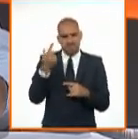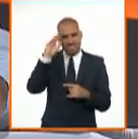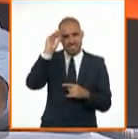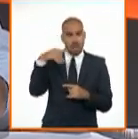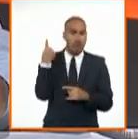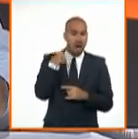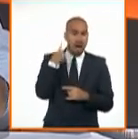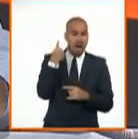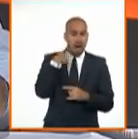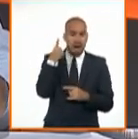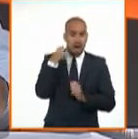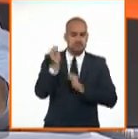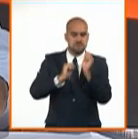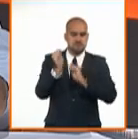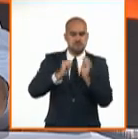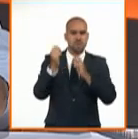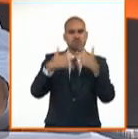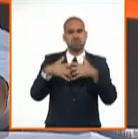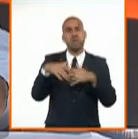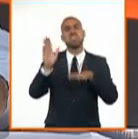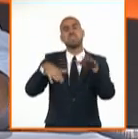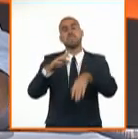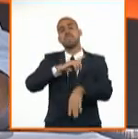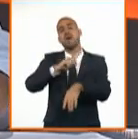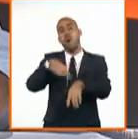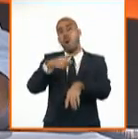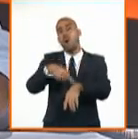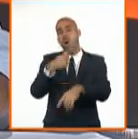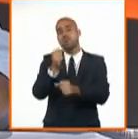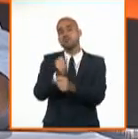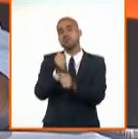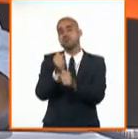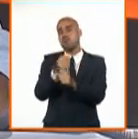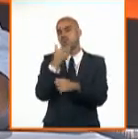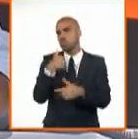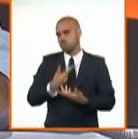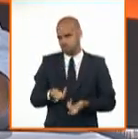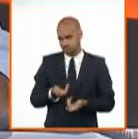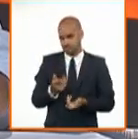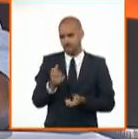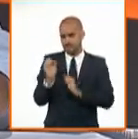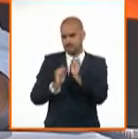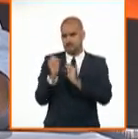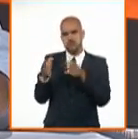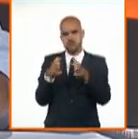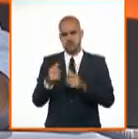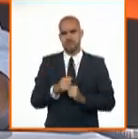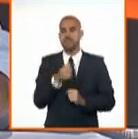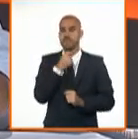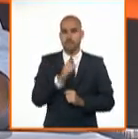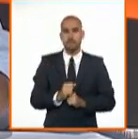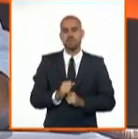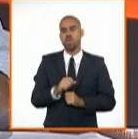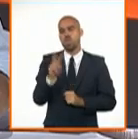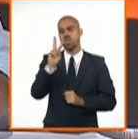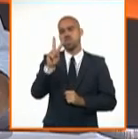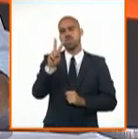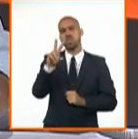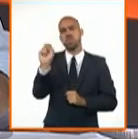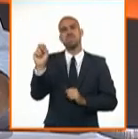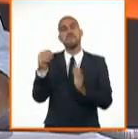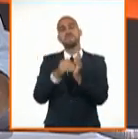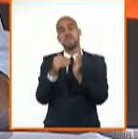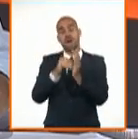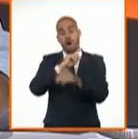unidades por las horas de explotación por las horas de servicio se considera que una unidad que llegue a las doscientas mil horas de explotación